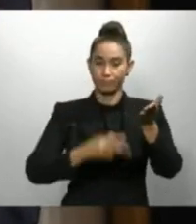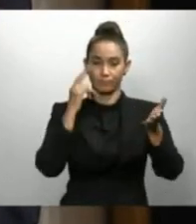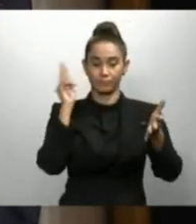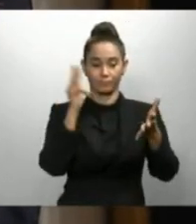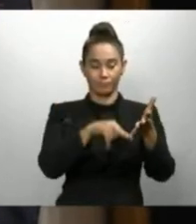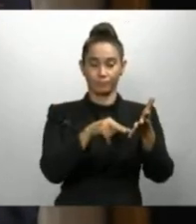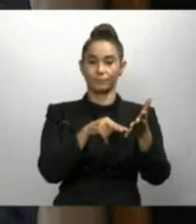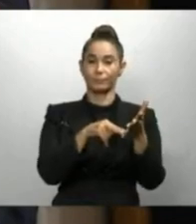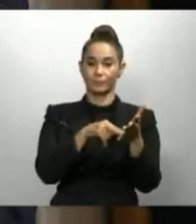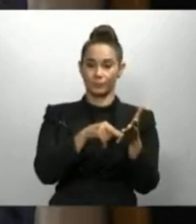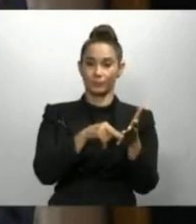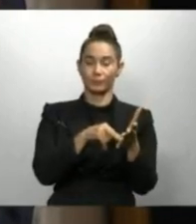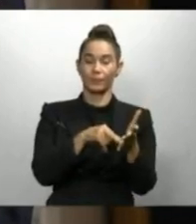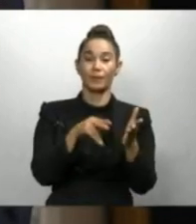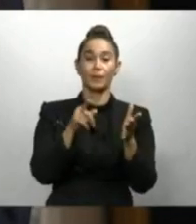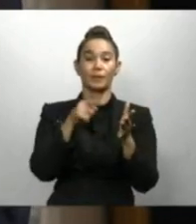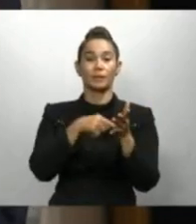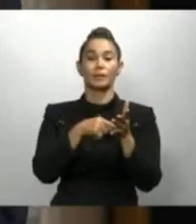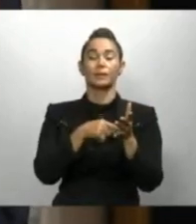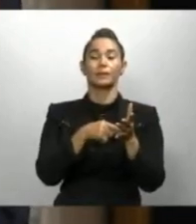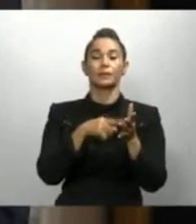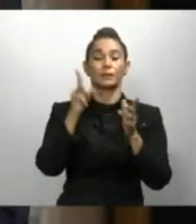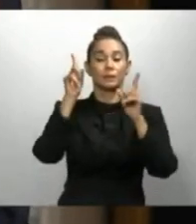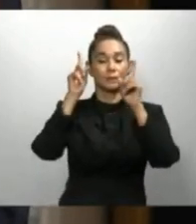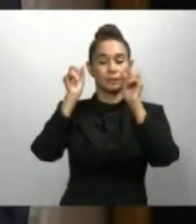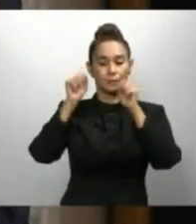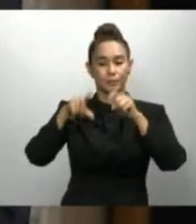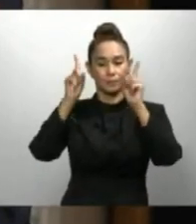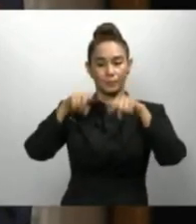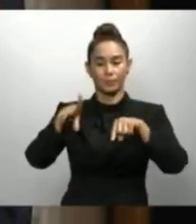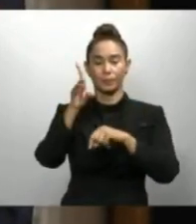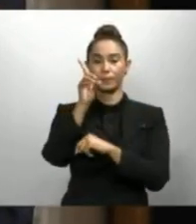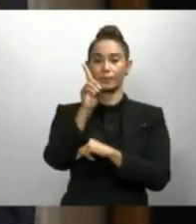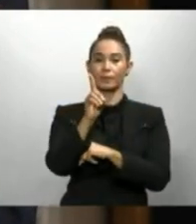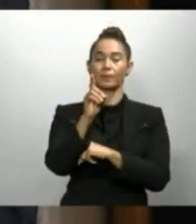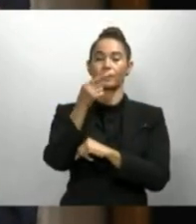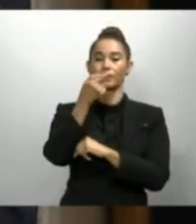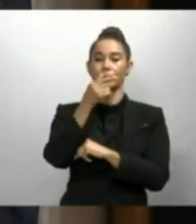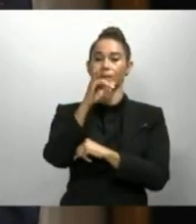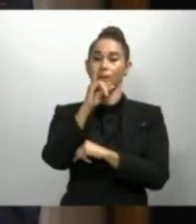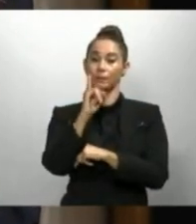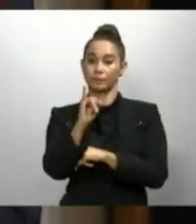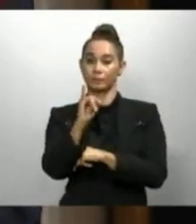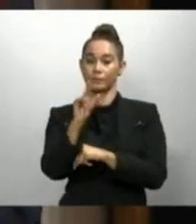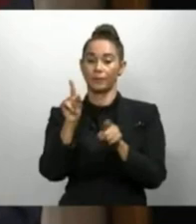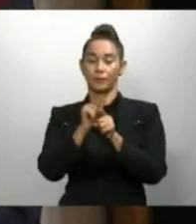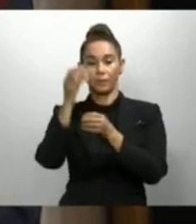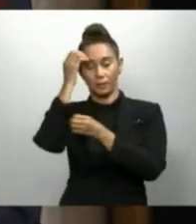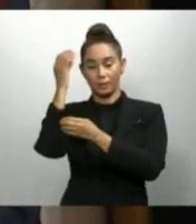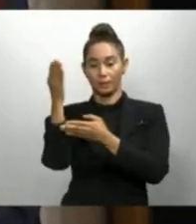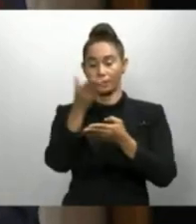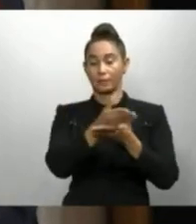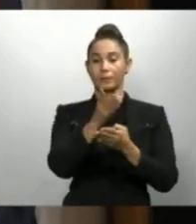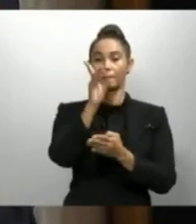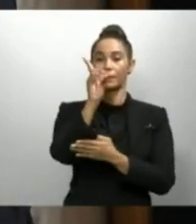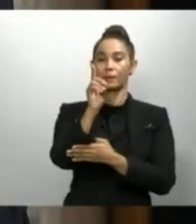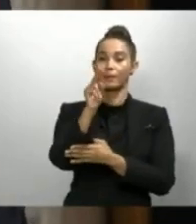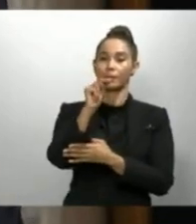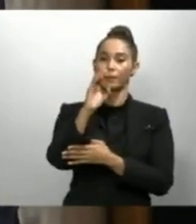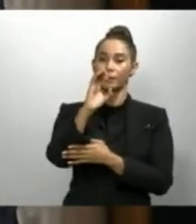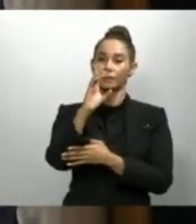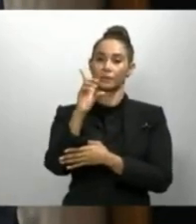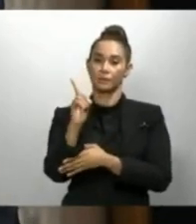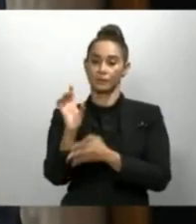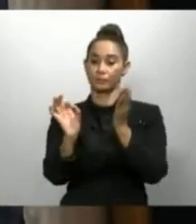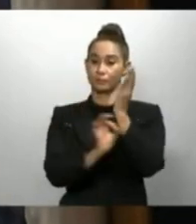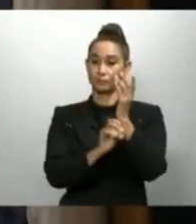y ser debidamente comprobada por la Dirección General de Aduanas e informada a la Dirección Nacional de